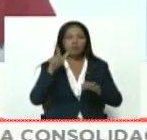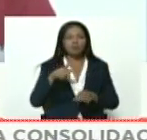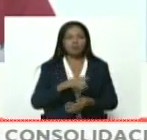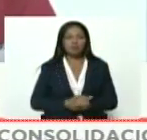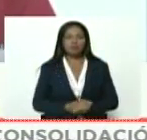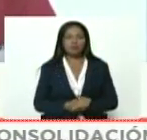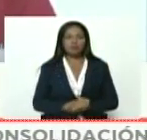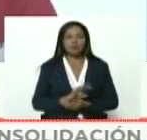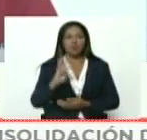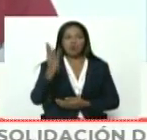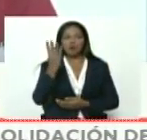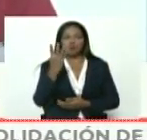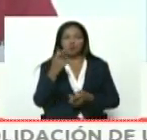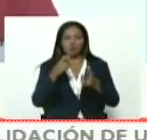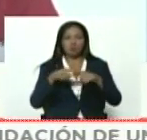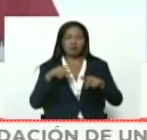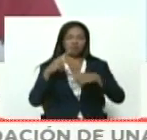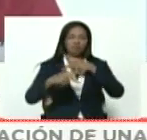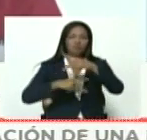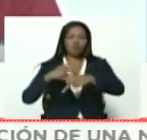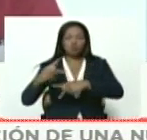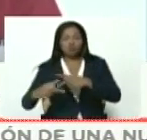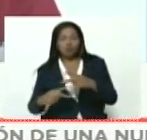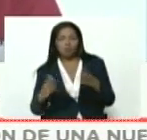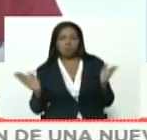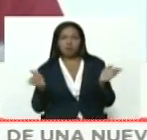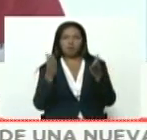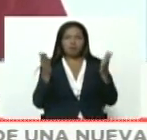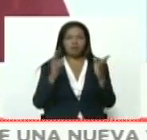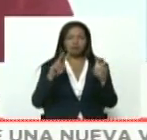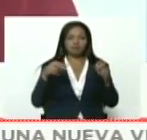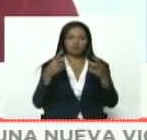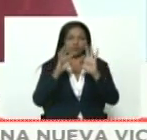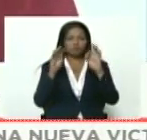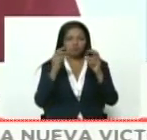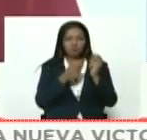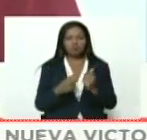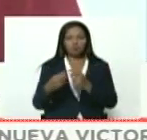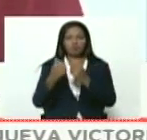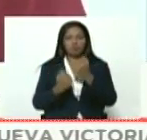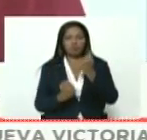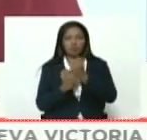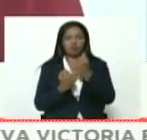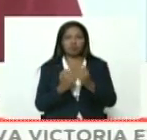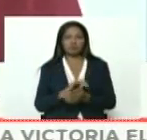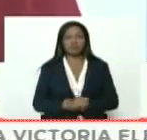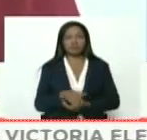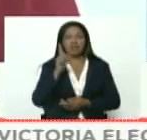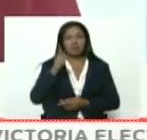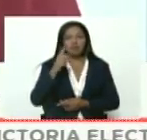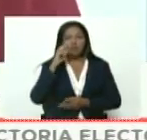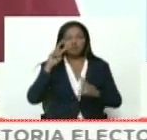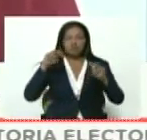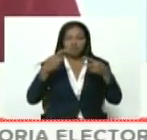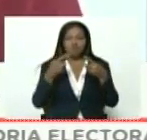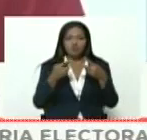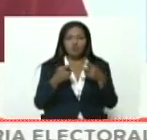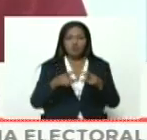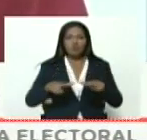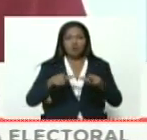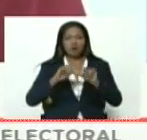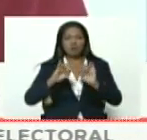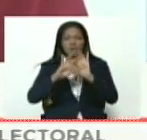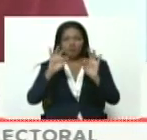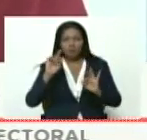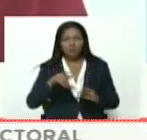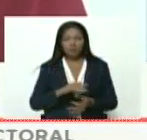el 4º eje, producción para el impulso de nuevo modelo económico soberano. Debemos trascender el Estado rentista.